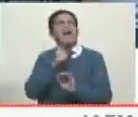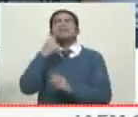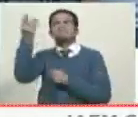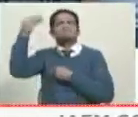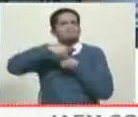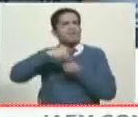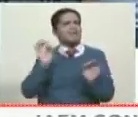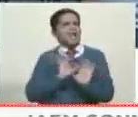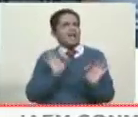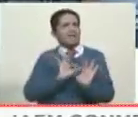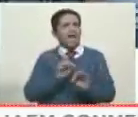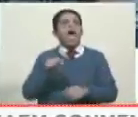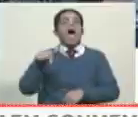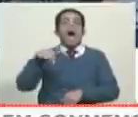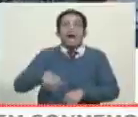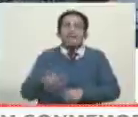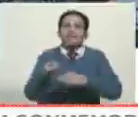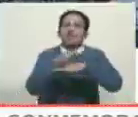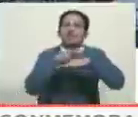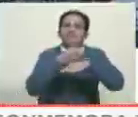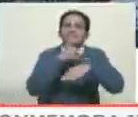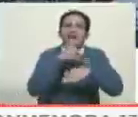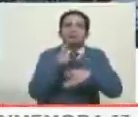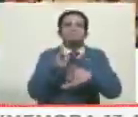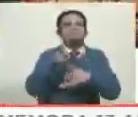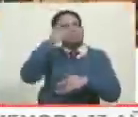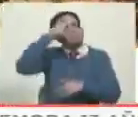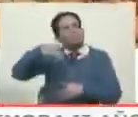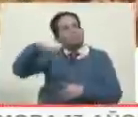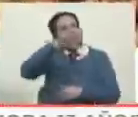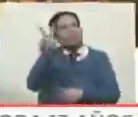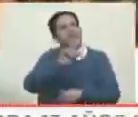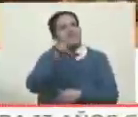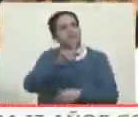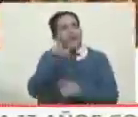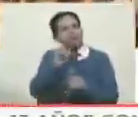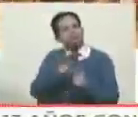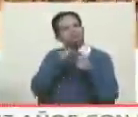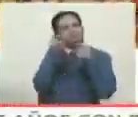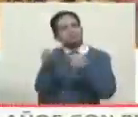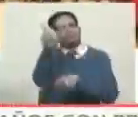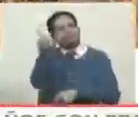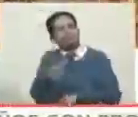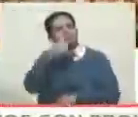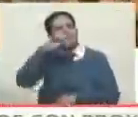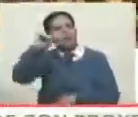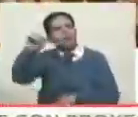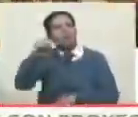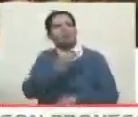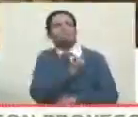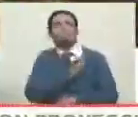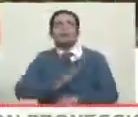aquí gobierna el pueblo de venezuela que eligió a nicolás maduro como presidente de la república